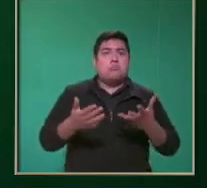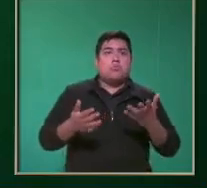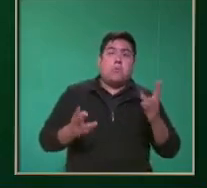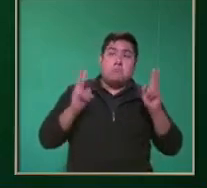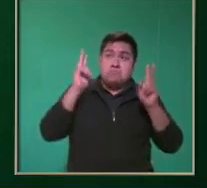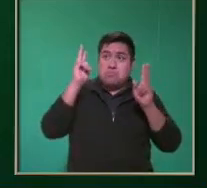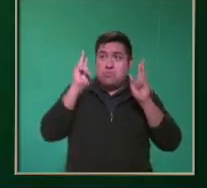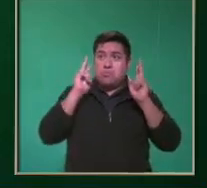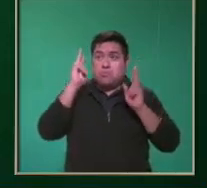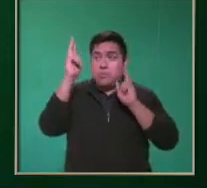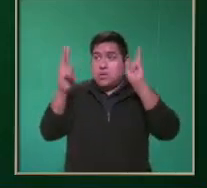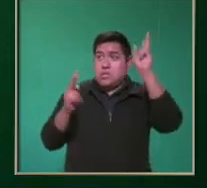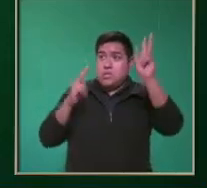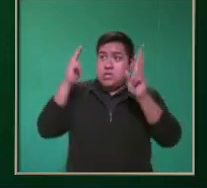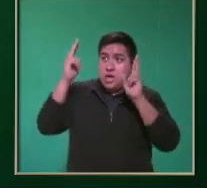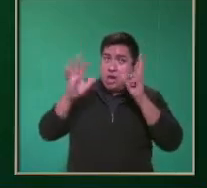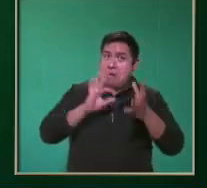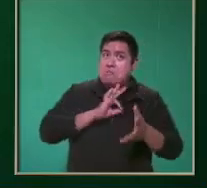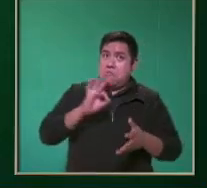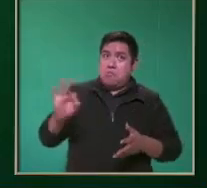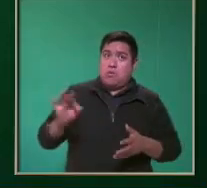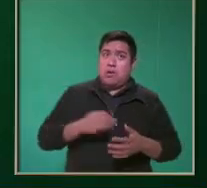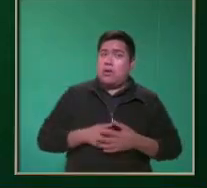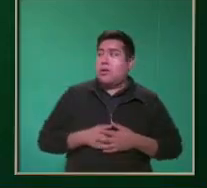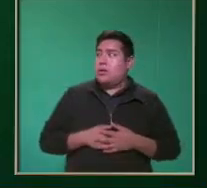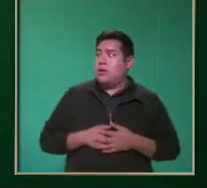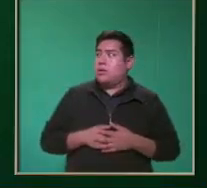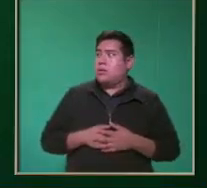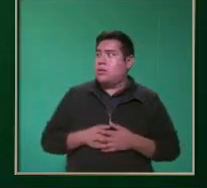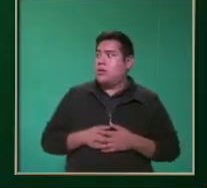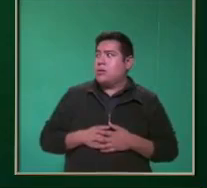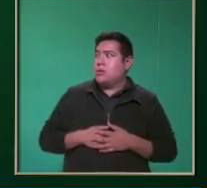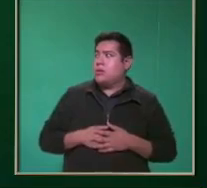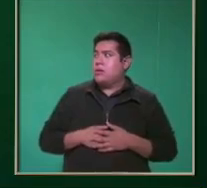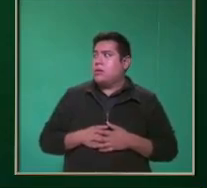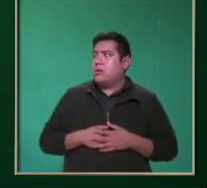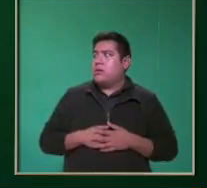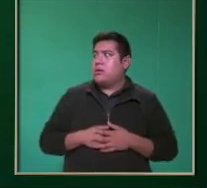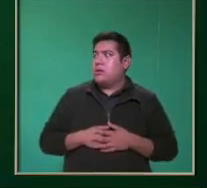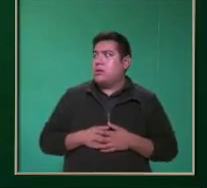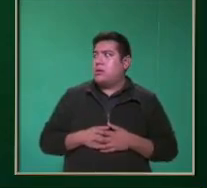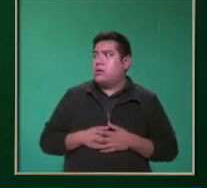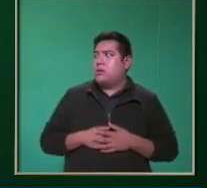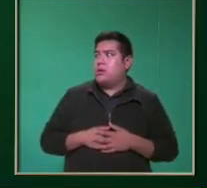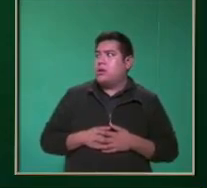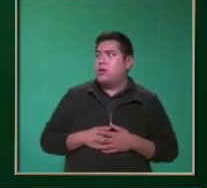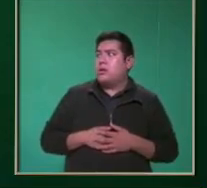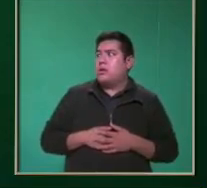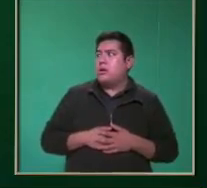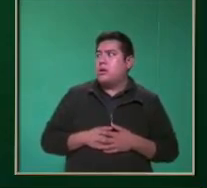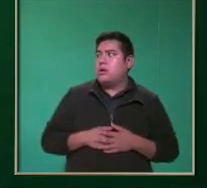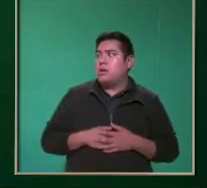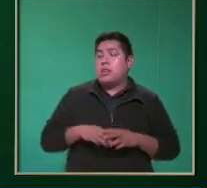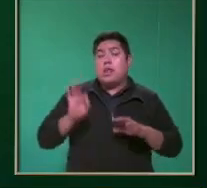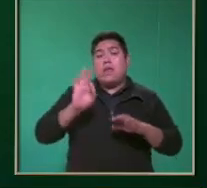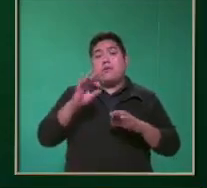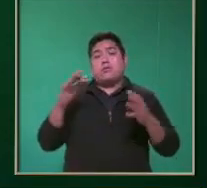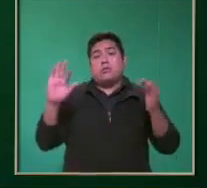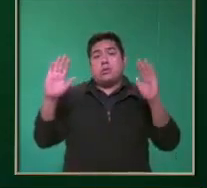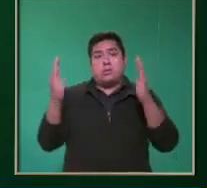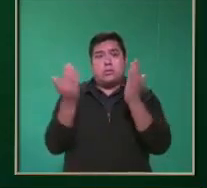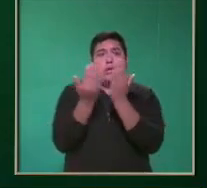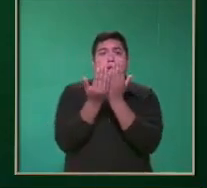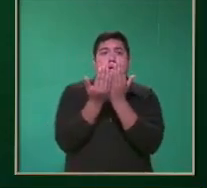cuando las condiciones no lo permitan. De hecho, de momento deben estar todavía cerrados para